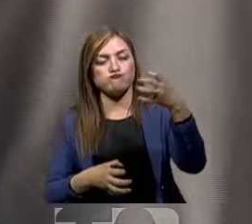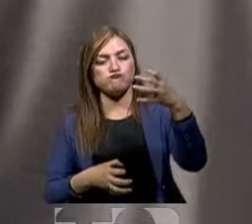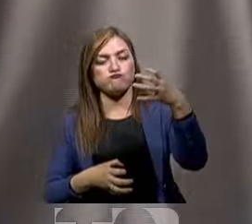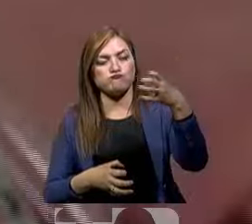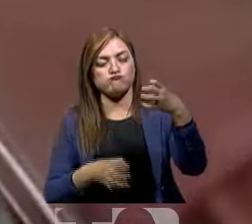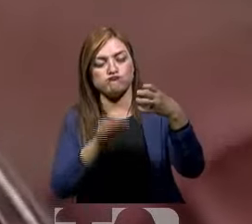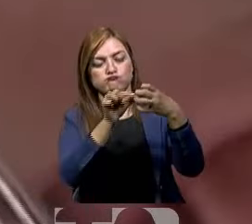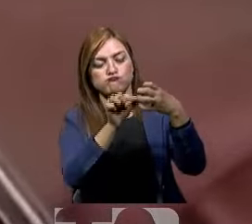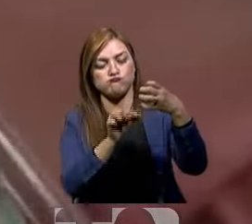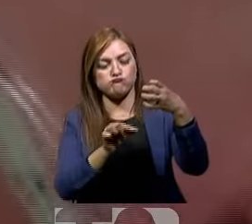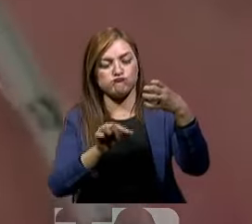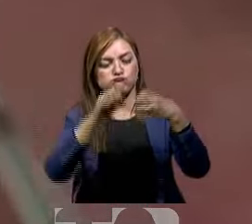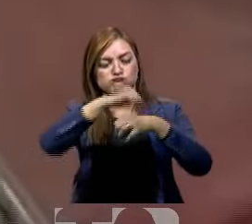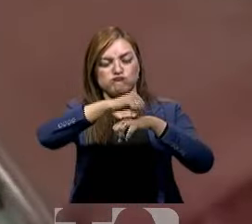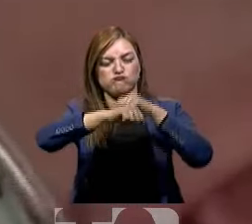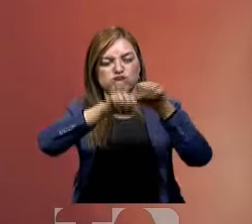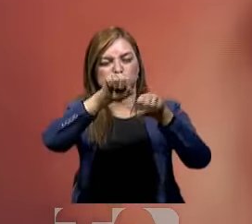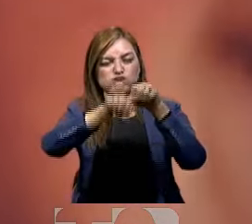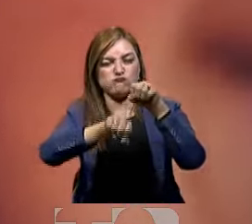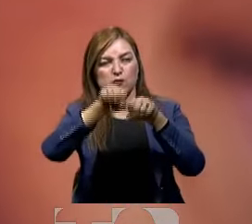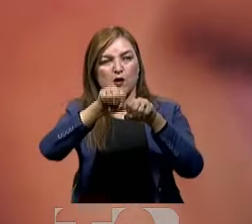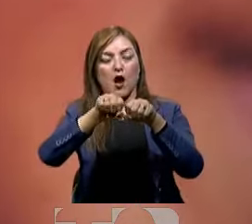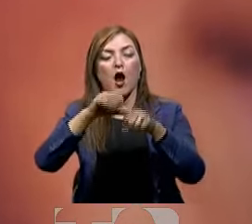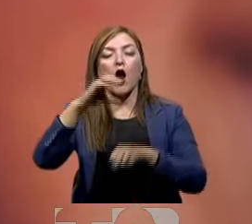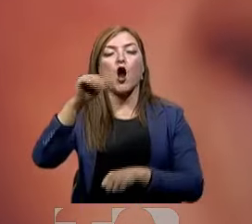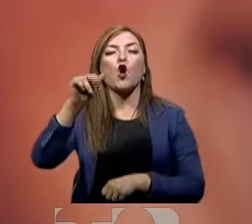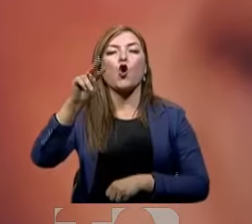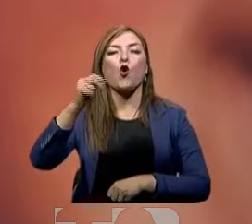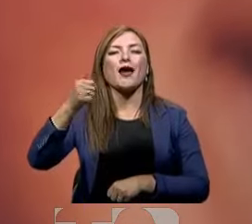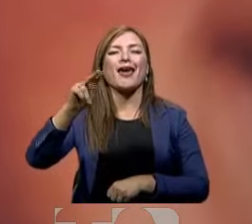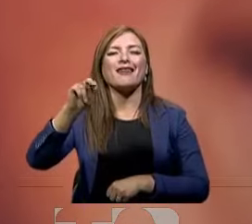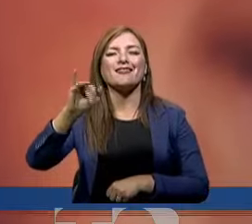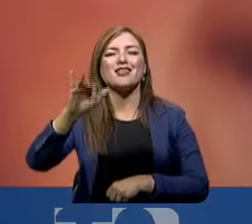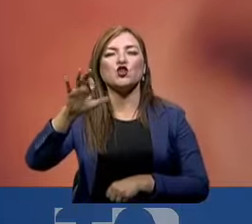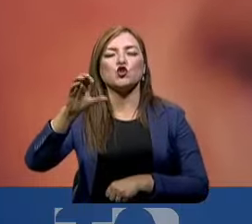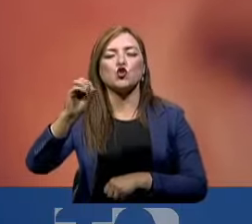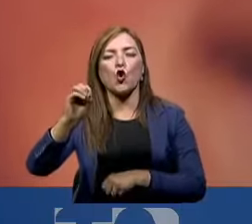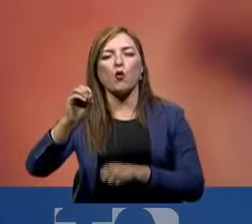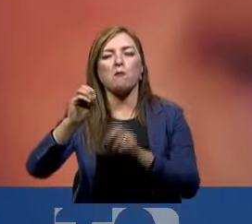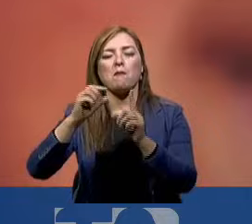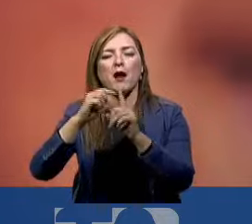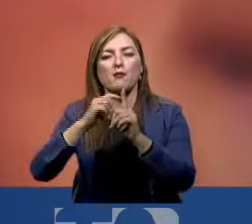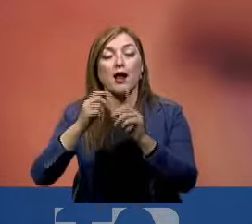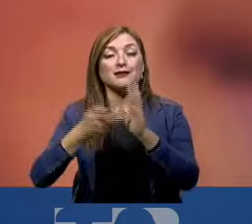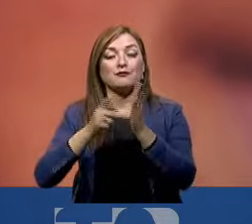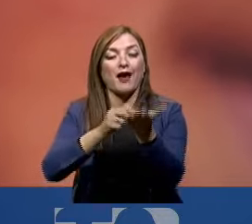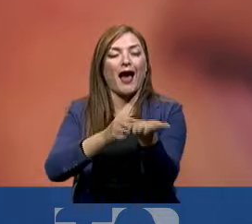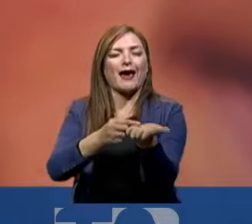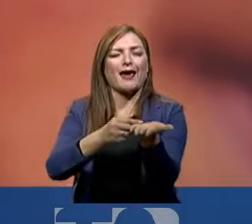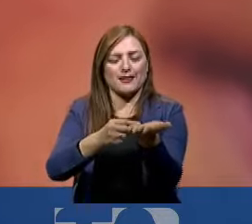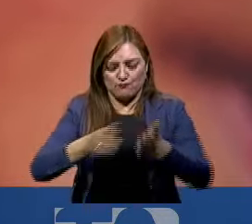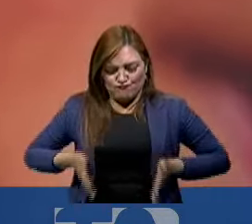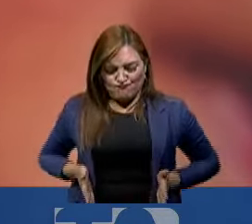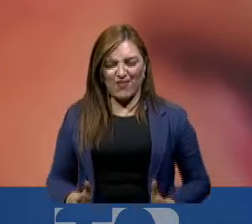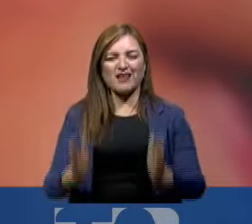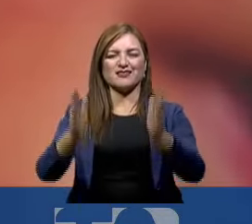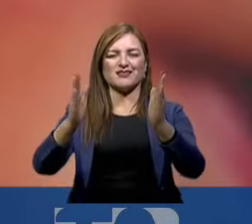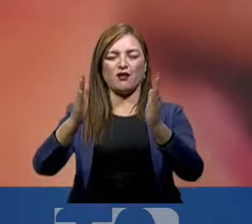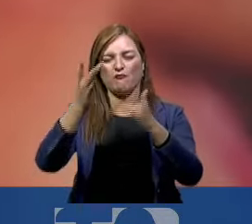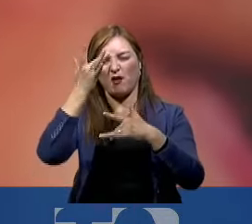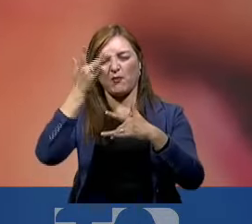son enfermedades con las que el infante nace. El corazón de los bebés se forma muy temprano, en el primer y segundo mes de embarazo ya se